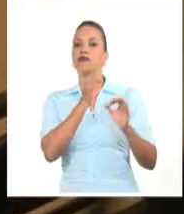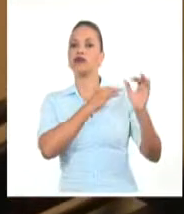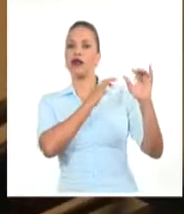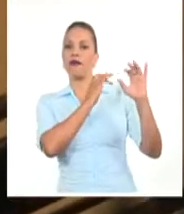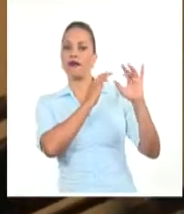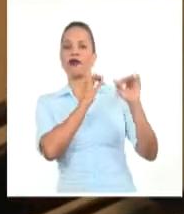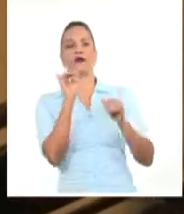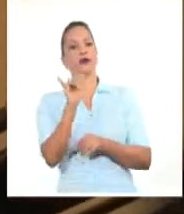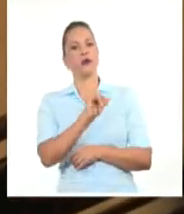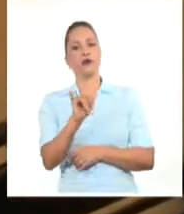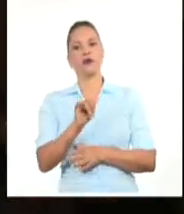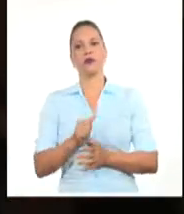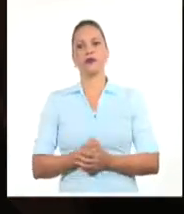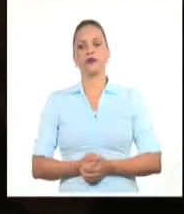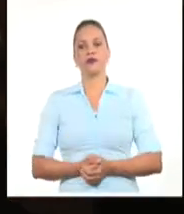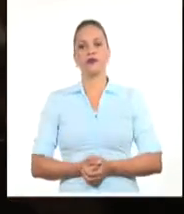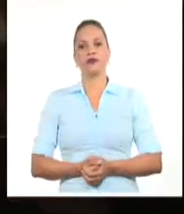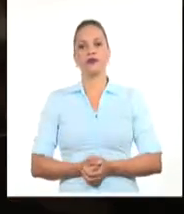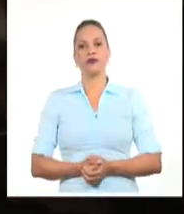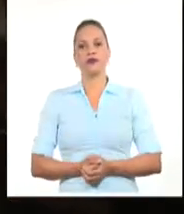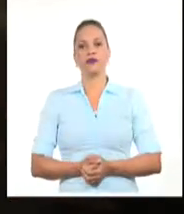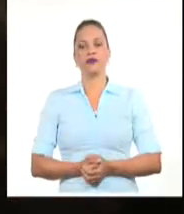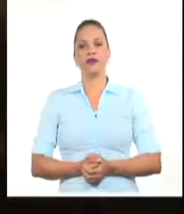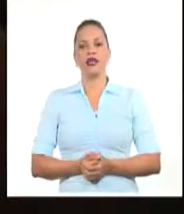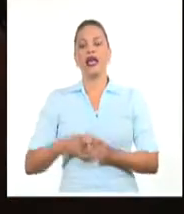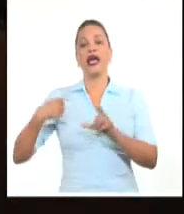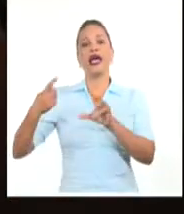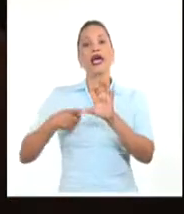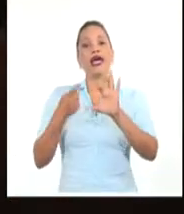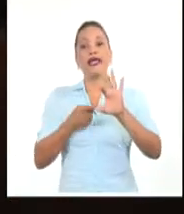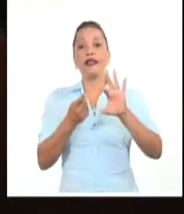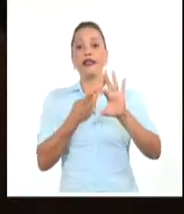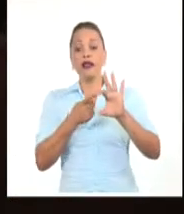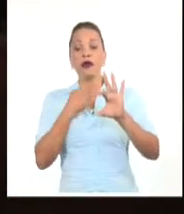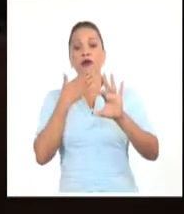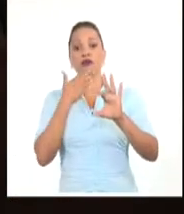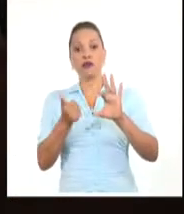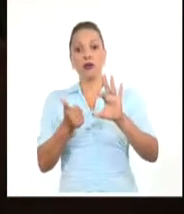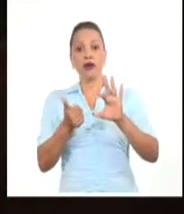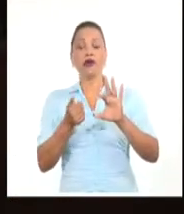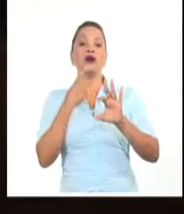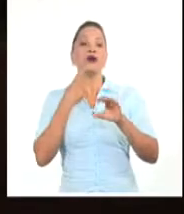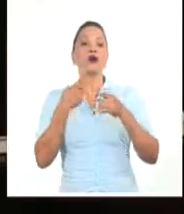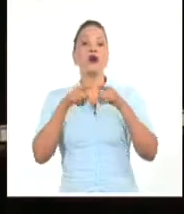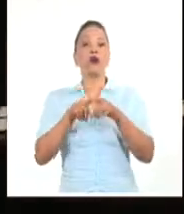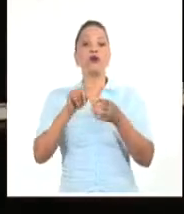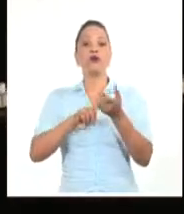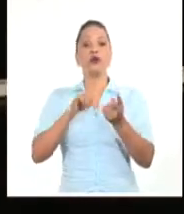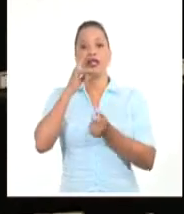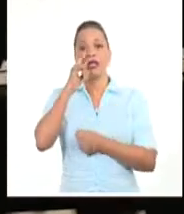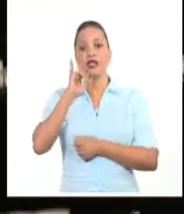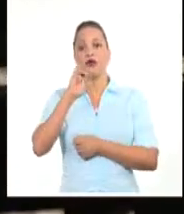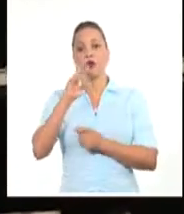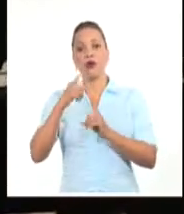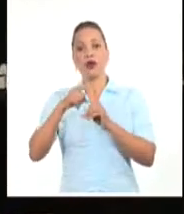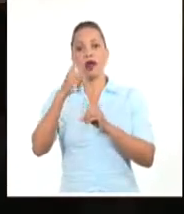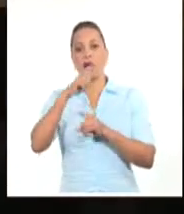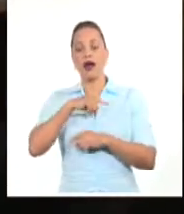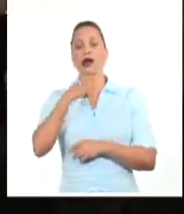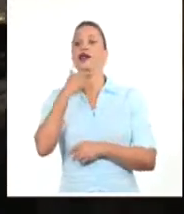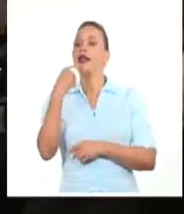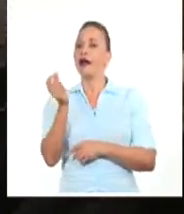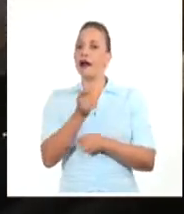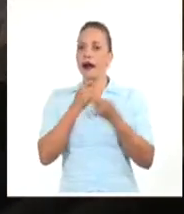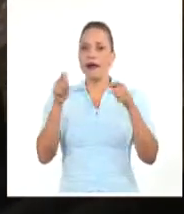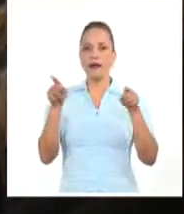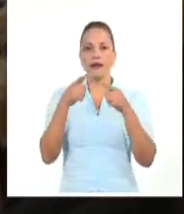creadora. Piezas del disco Bienaventuranzas de José María Vitier junto a Niurka González también formaron parte del repertorio de